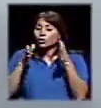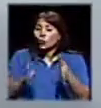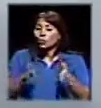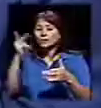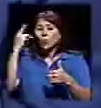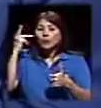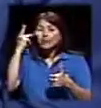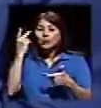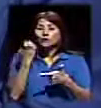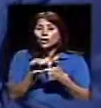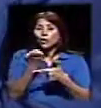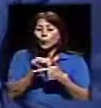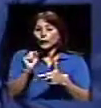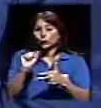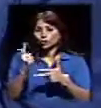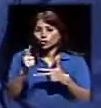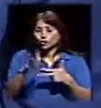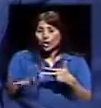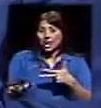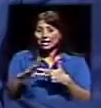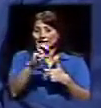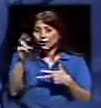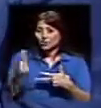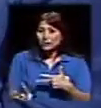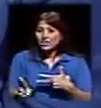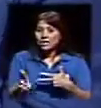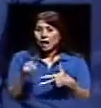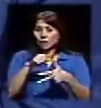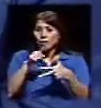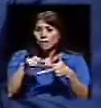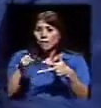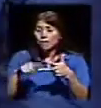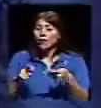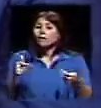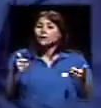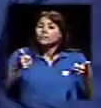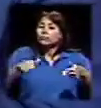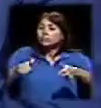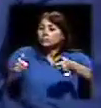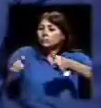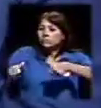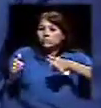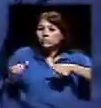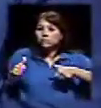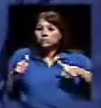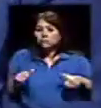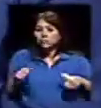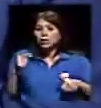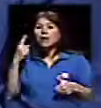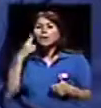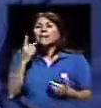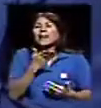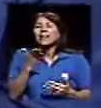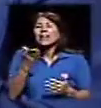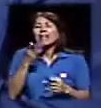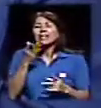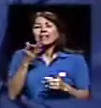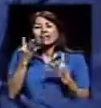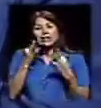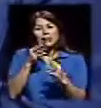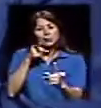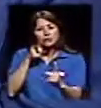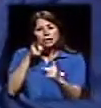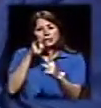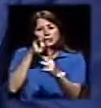y sociales en este país nos pongamos de acuerdo de manera tal que podamos buscar ese equilibrio en